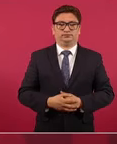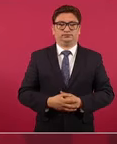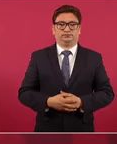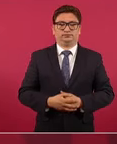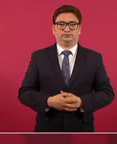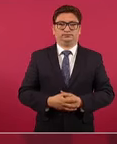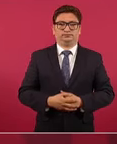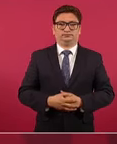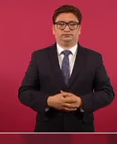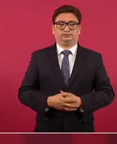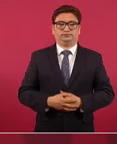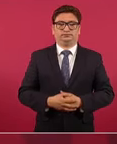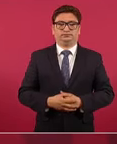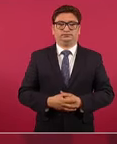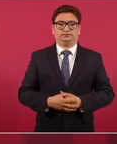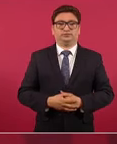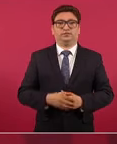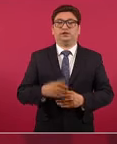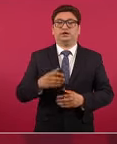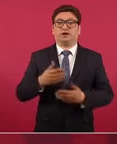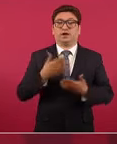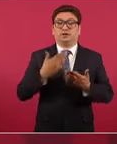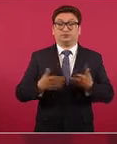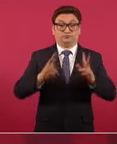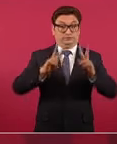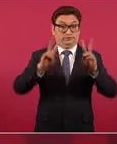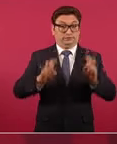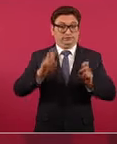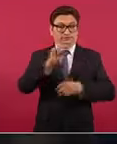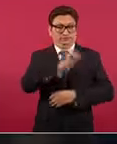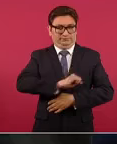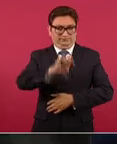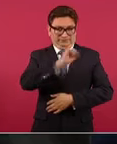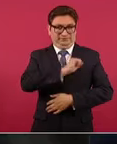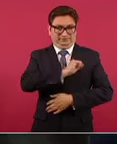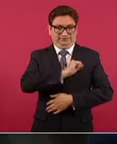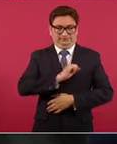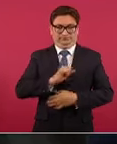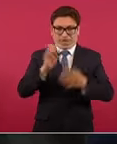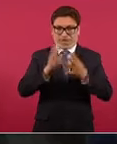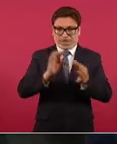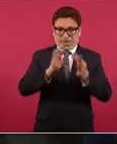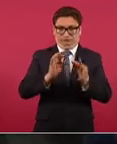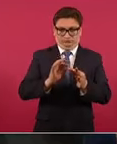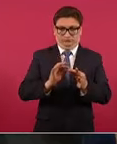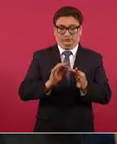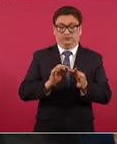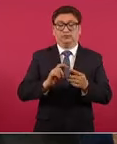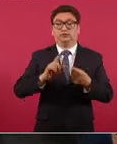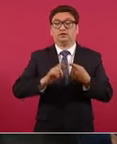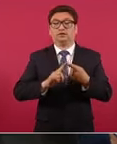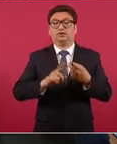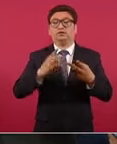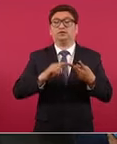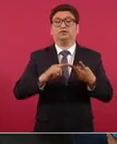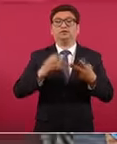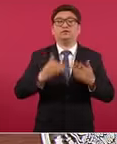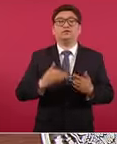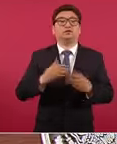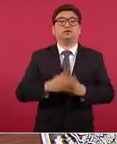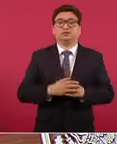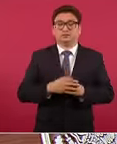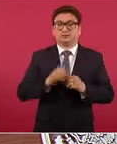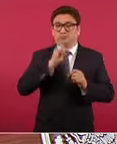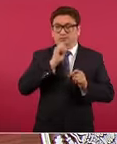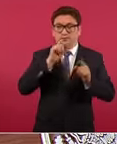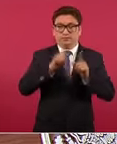a tratar lo de la salud y también sobre lo